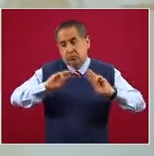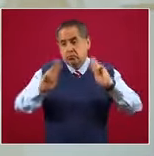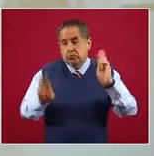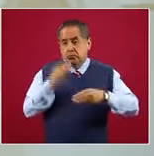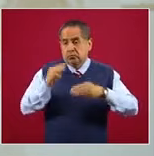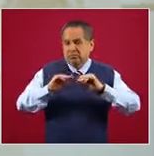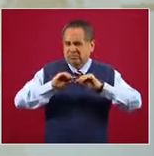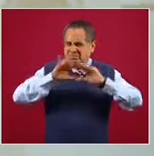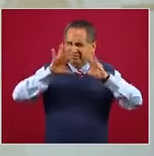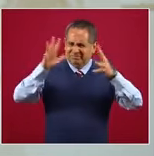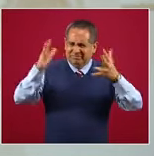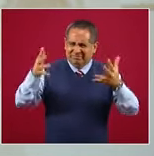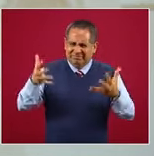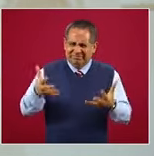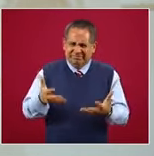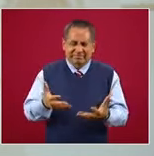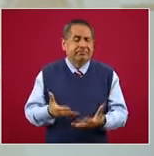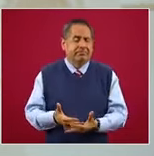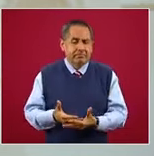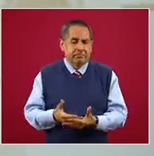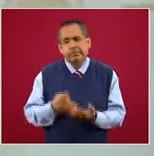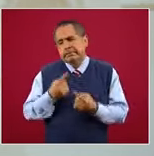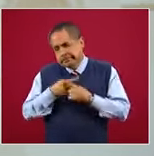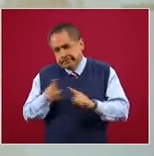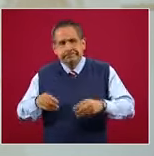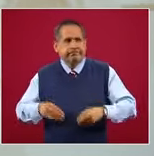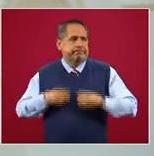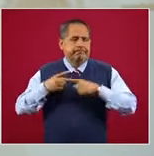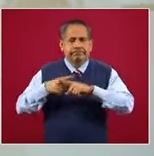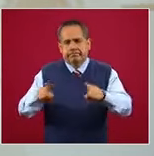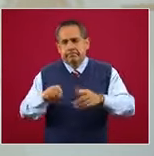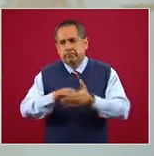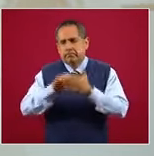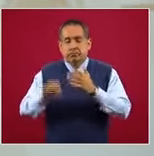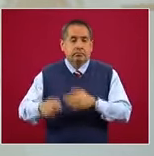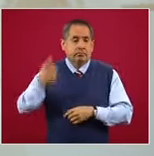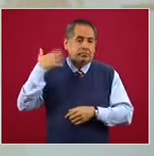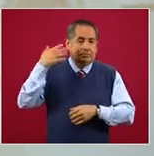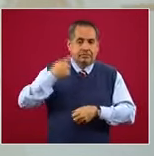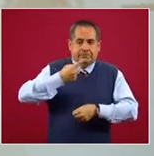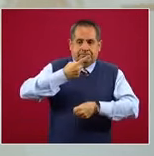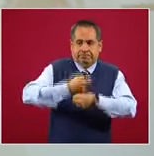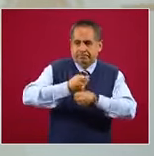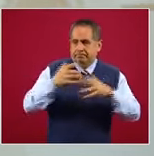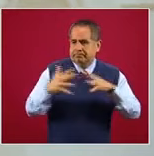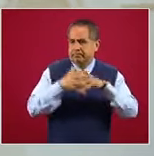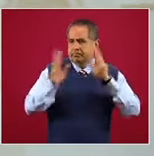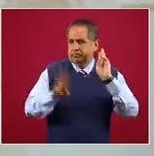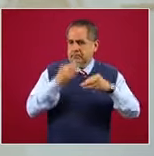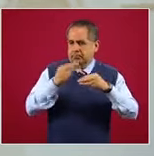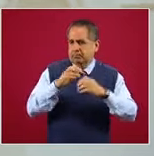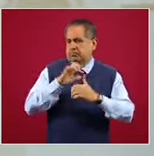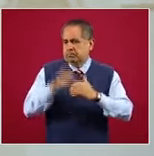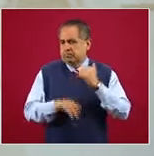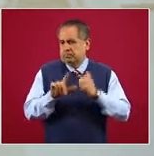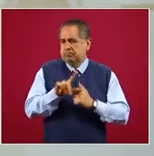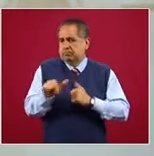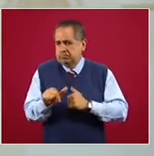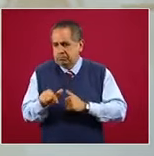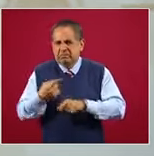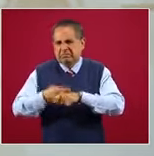humanidad. En un contexto histórico, por supuesto, muy diferente, estaba terminando la Primera Guerra Mundial, en varios